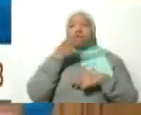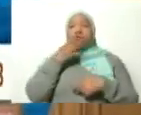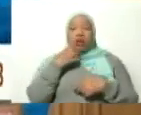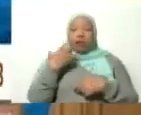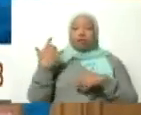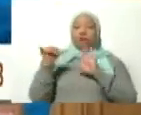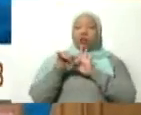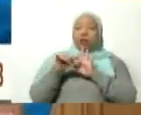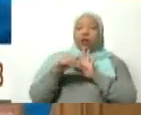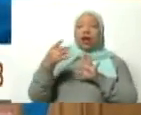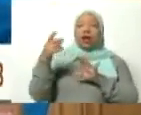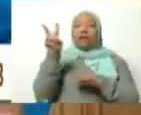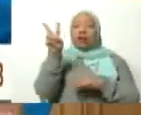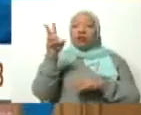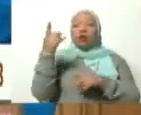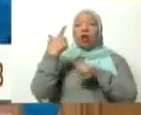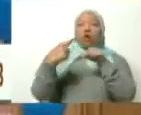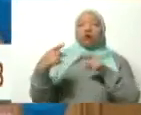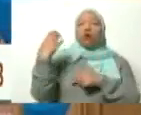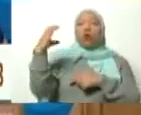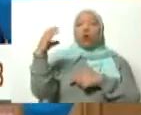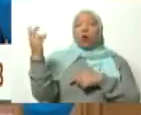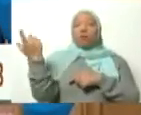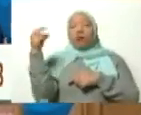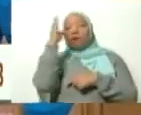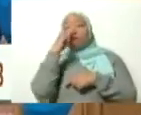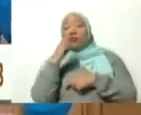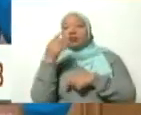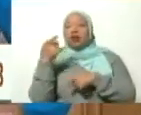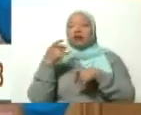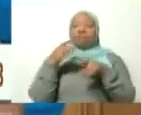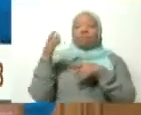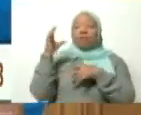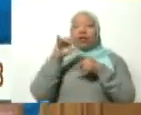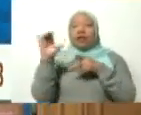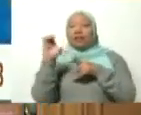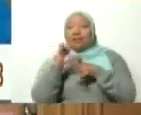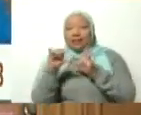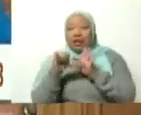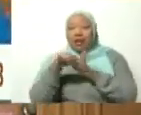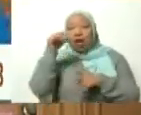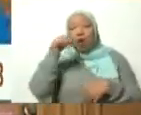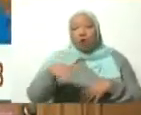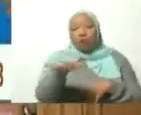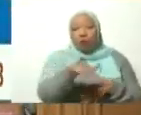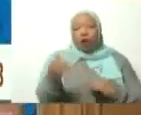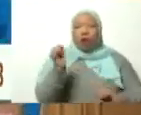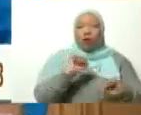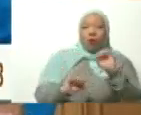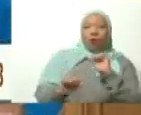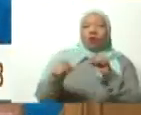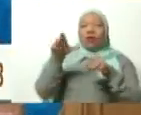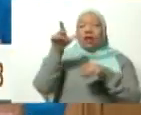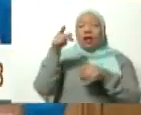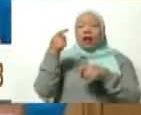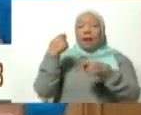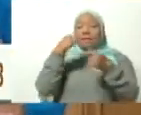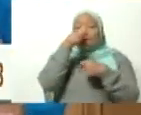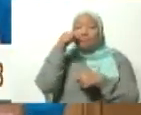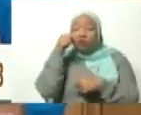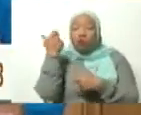territorial, Venezuela ha dado importantes avances en la lucha contra las bandas criminales, ha dado